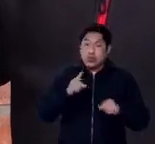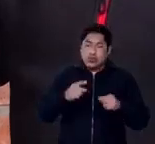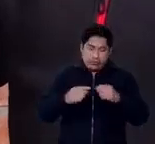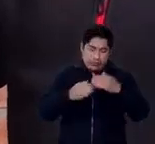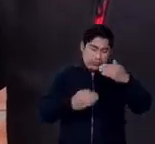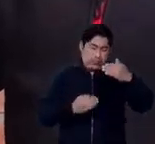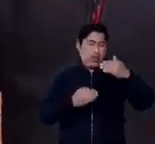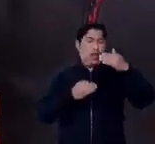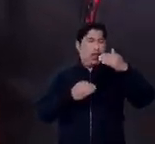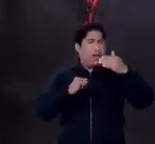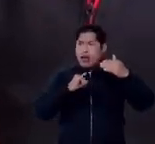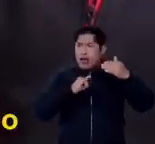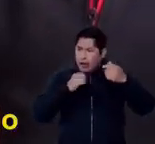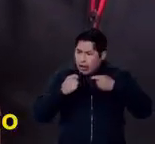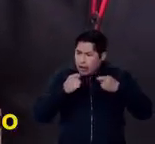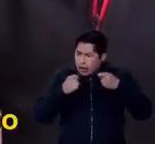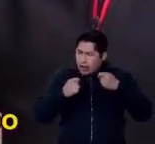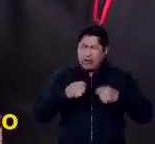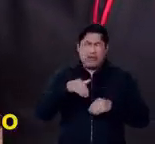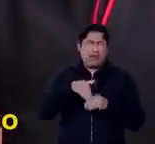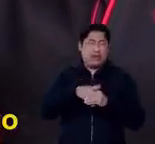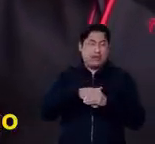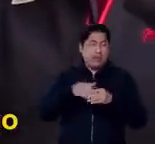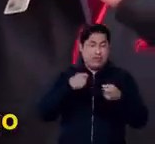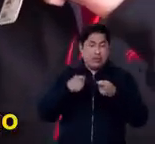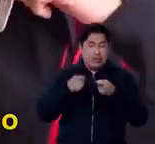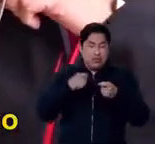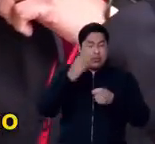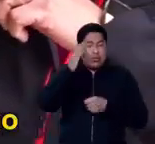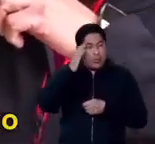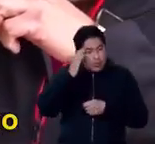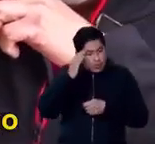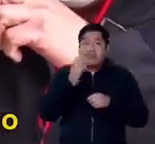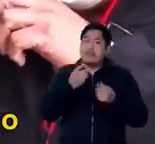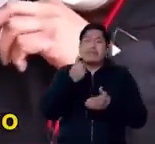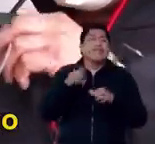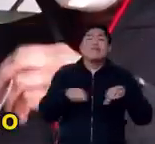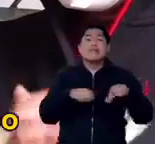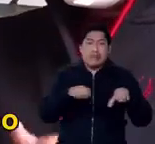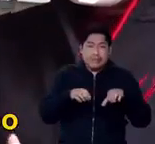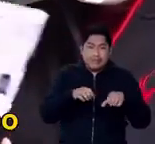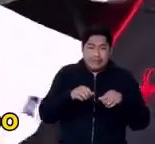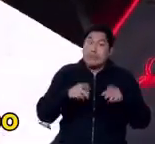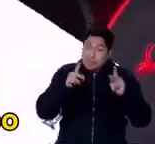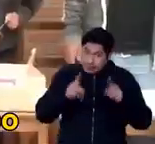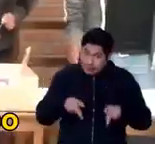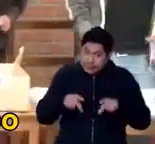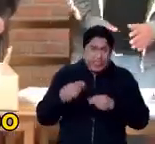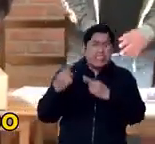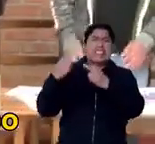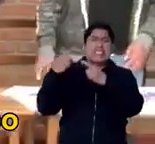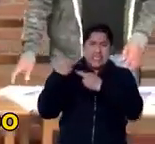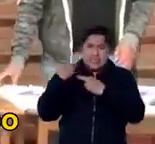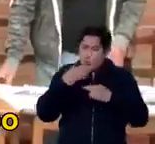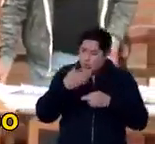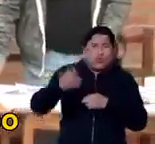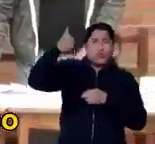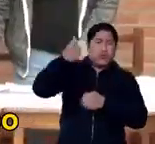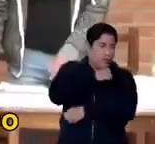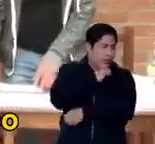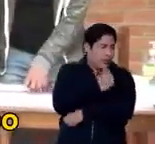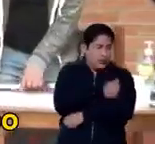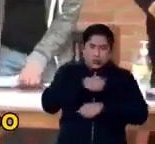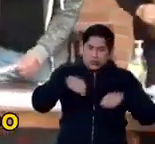Si recibiste el memorándum de designación o viste que saliste sorteado como jurado electoral, lo primero que debes saber es que los jurados electorales son las